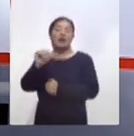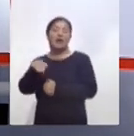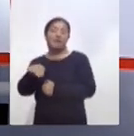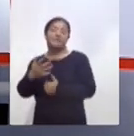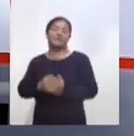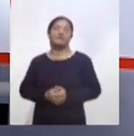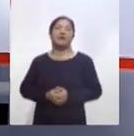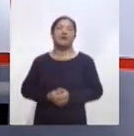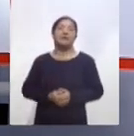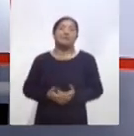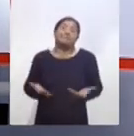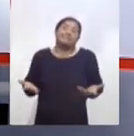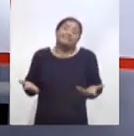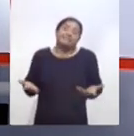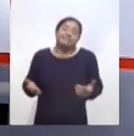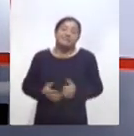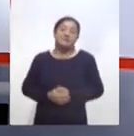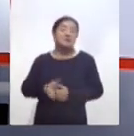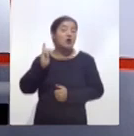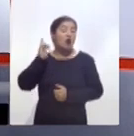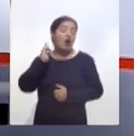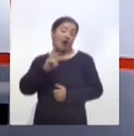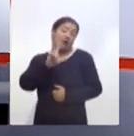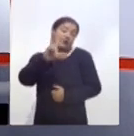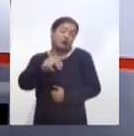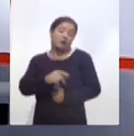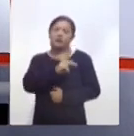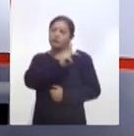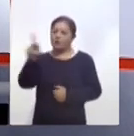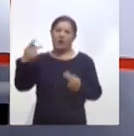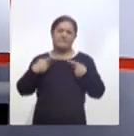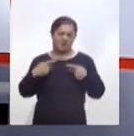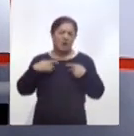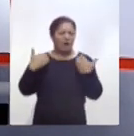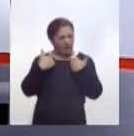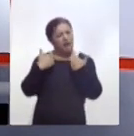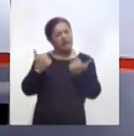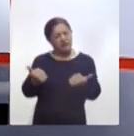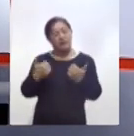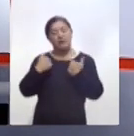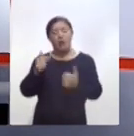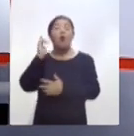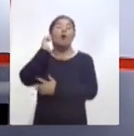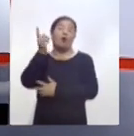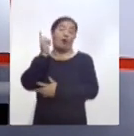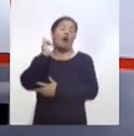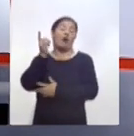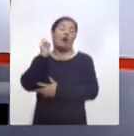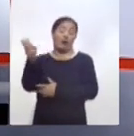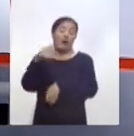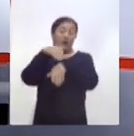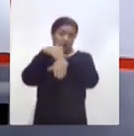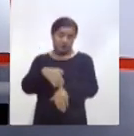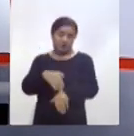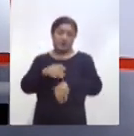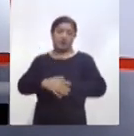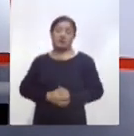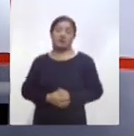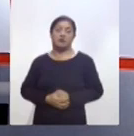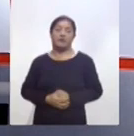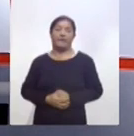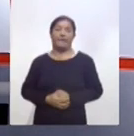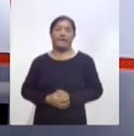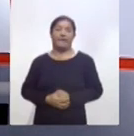pues esperemos no llegar a esa situación. La gente es muy consciente, esperemos que sea muy consciente, sobre todo